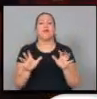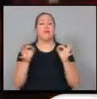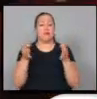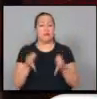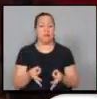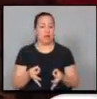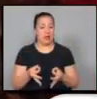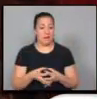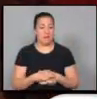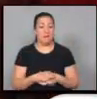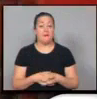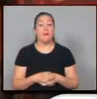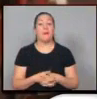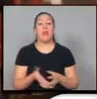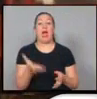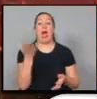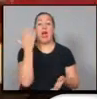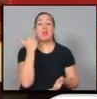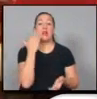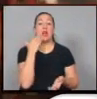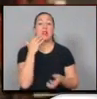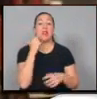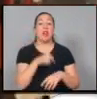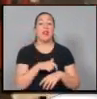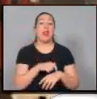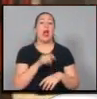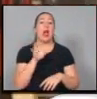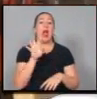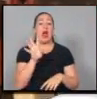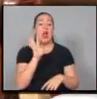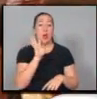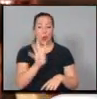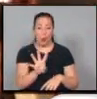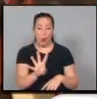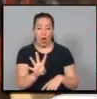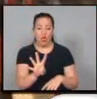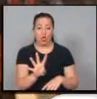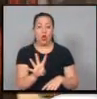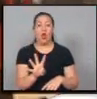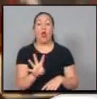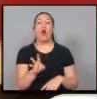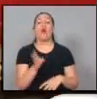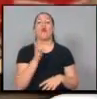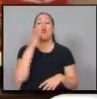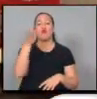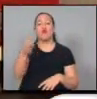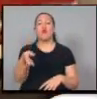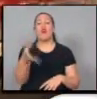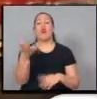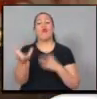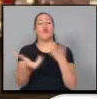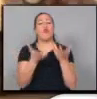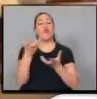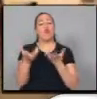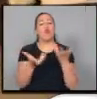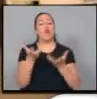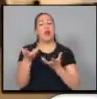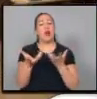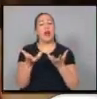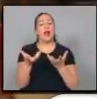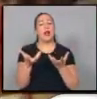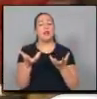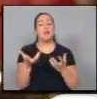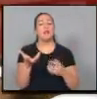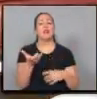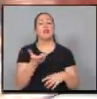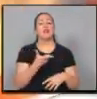incendios. Y en la tarde de ayer, cerca de las 4 de la tarde, fueron a apagar un incendio que se estaba llevando a cabo